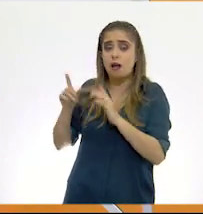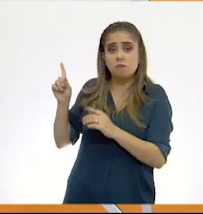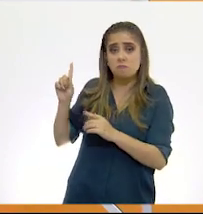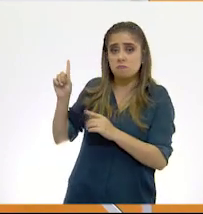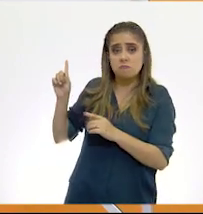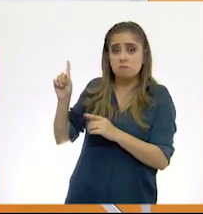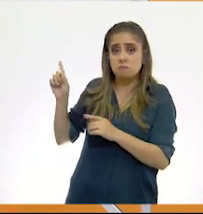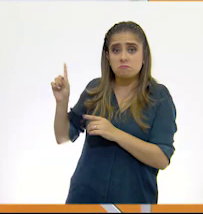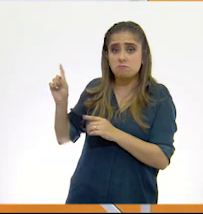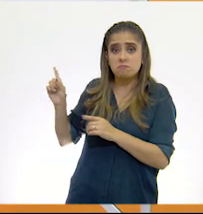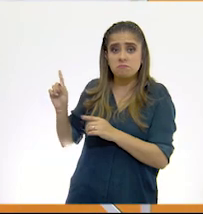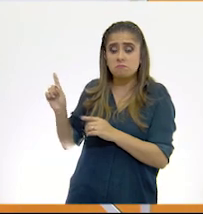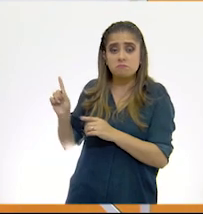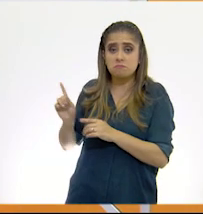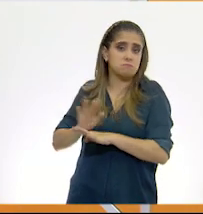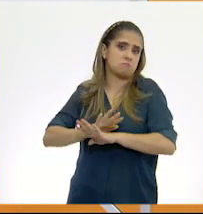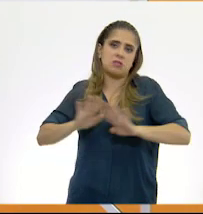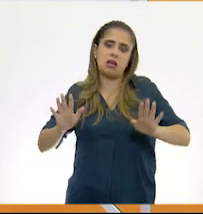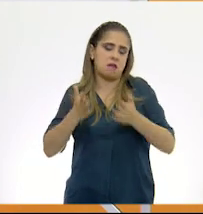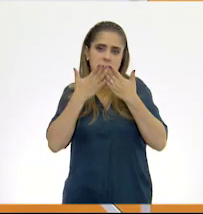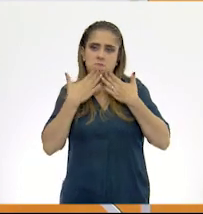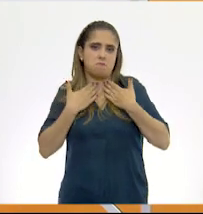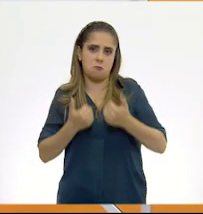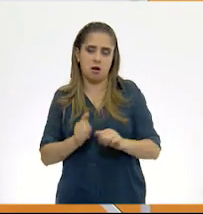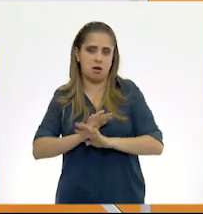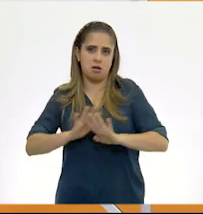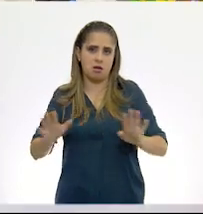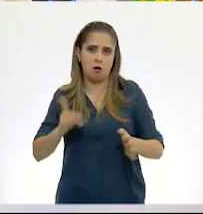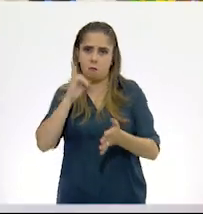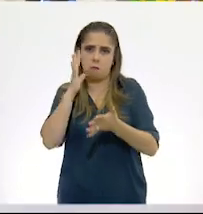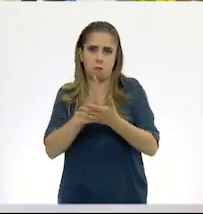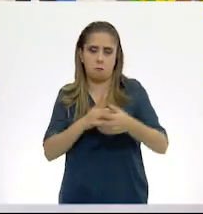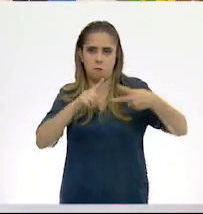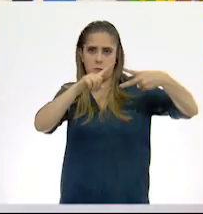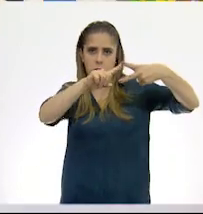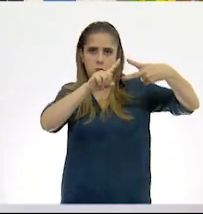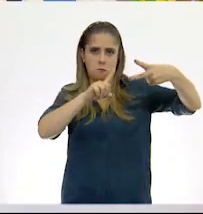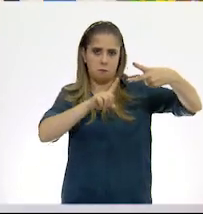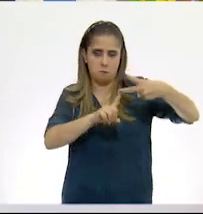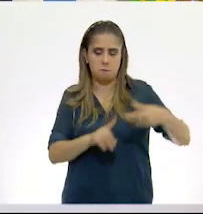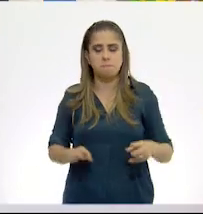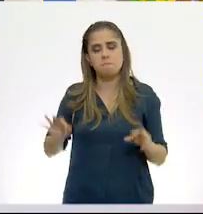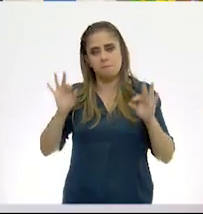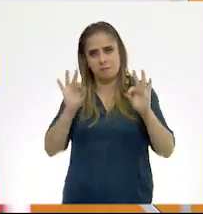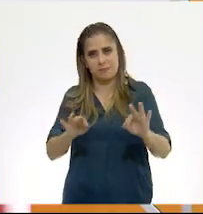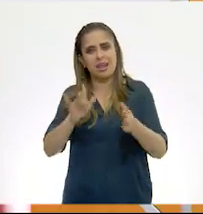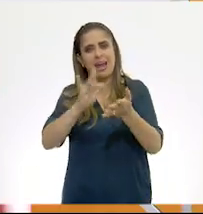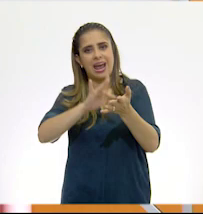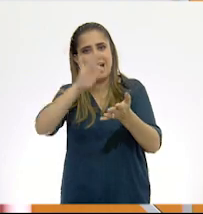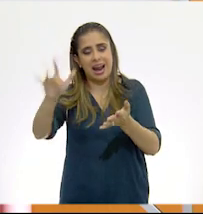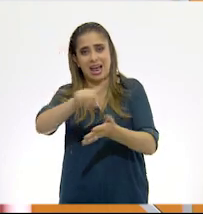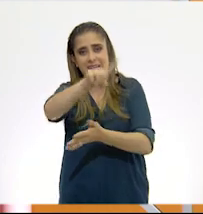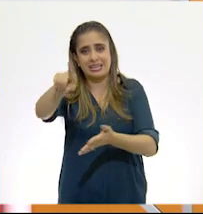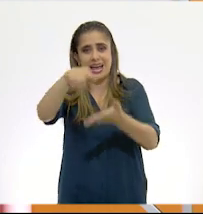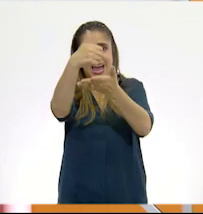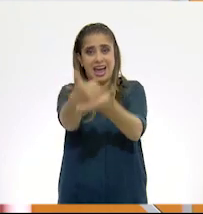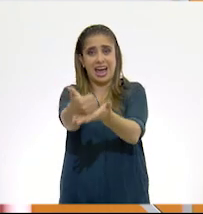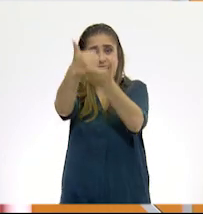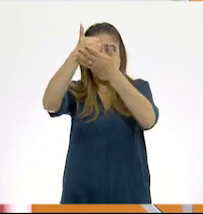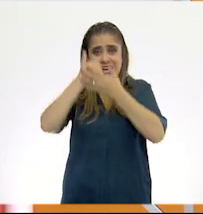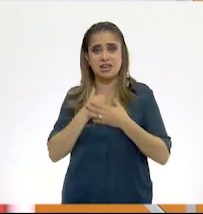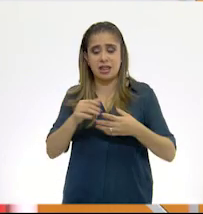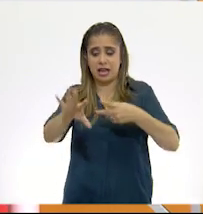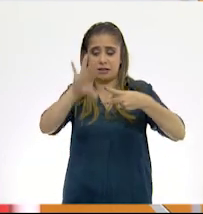frío, frío, frío, helado, helado, ya no hay, ya no hay. Con la ayuda que recibí de las niñas y los niños,